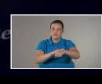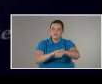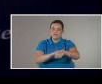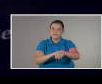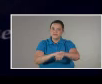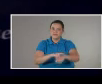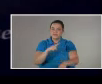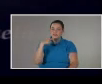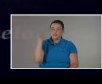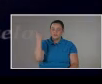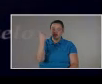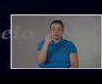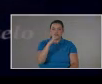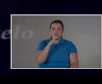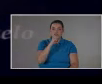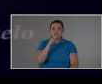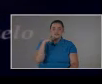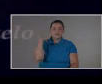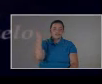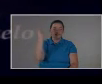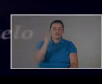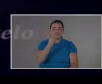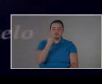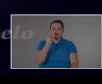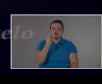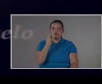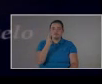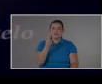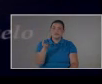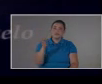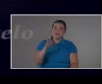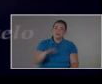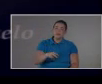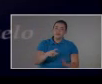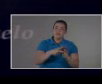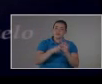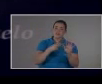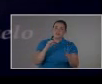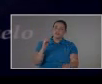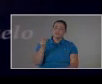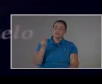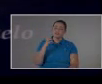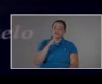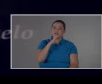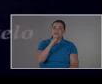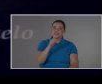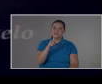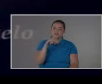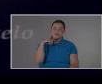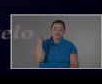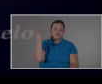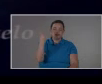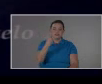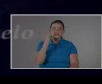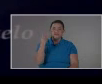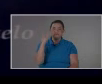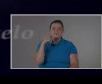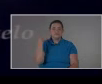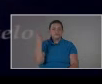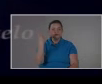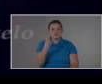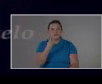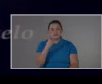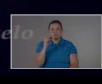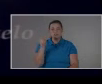es todo, pero en los siguientes versos se refleja que es ese todo. Y mire esto: y todo lo que se